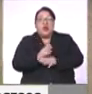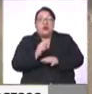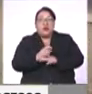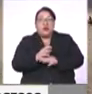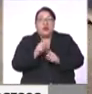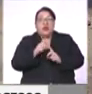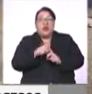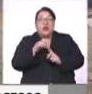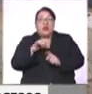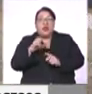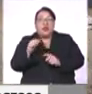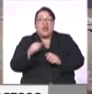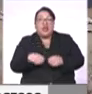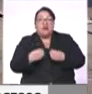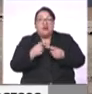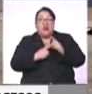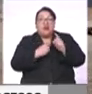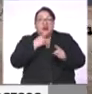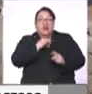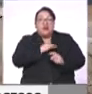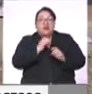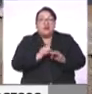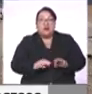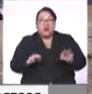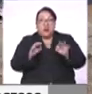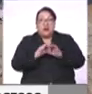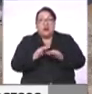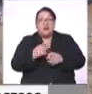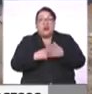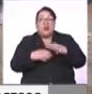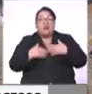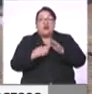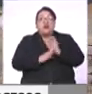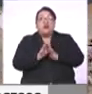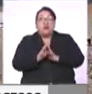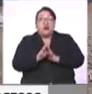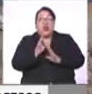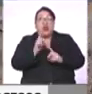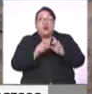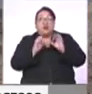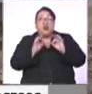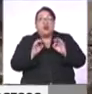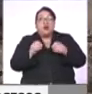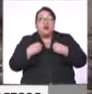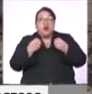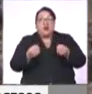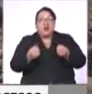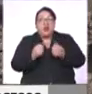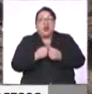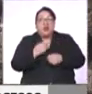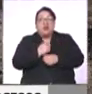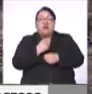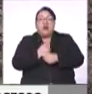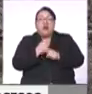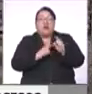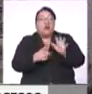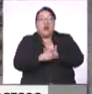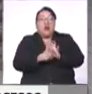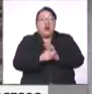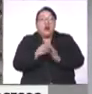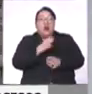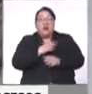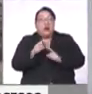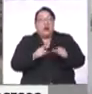recomendaciones técnicas emitidas por las entidades competentes a fin de superar el riesgo mitigable en posiciones informales a los